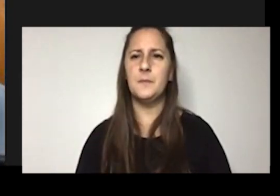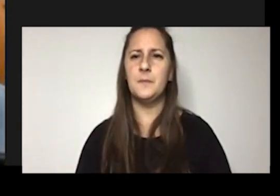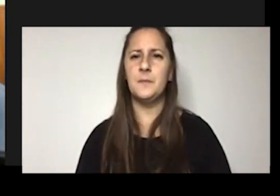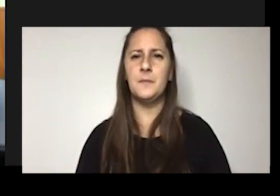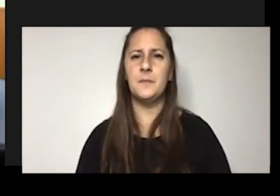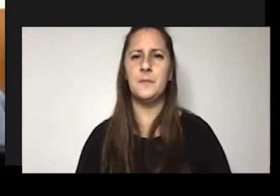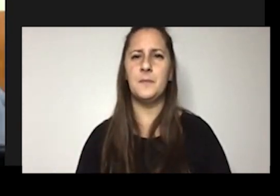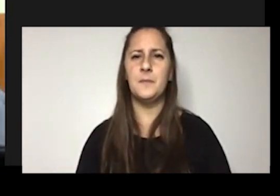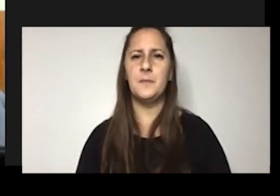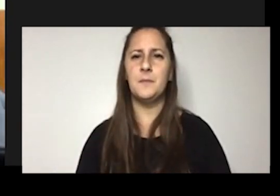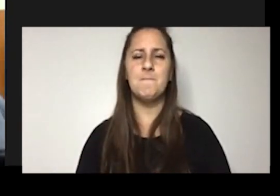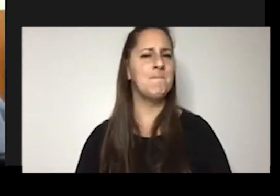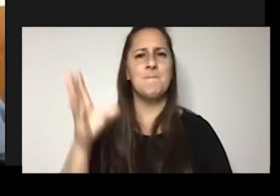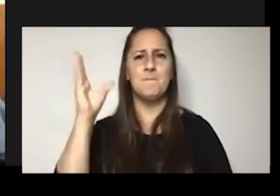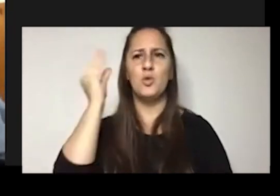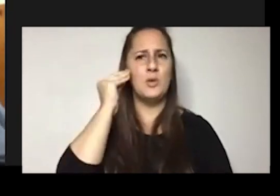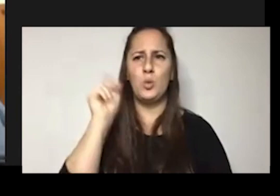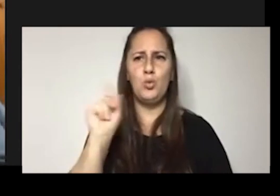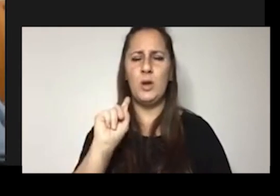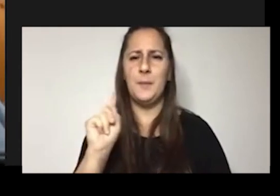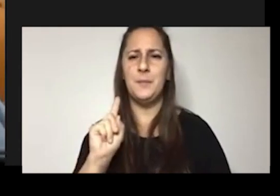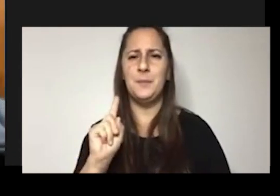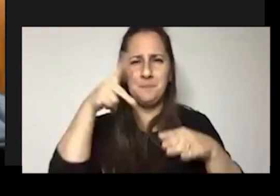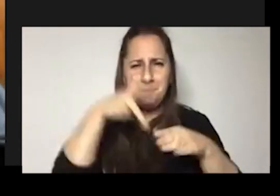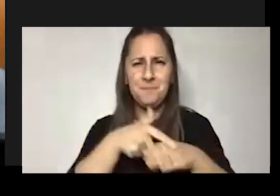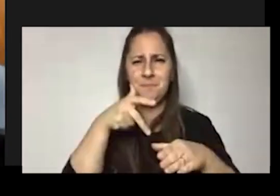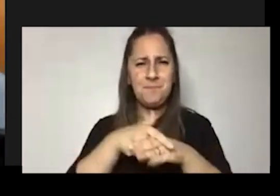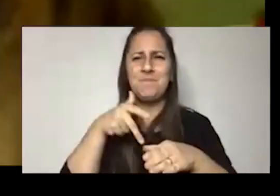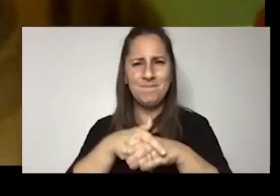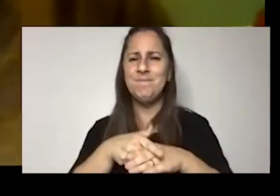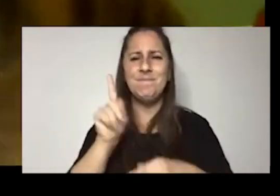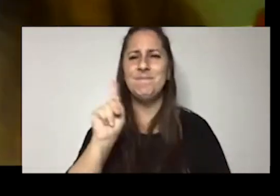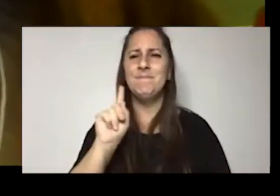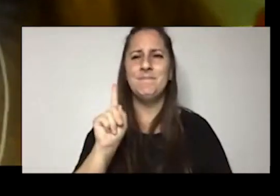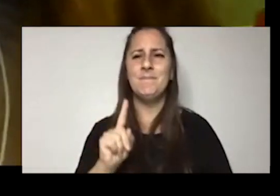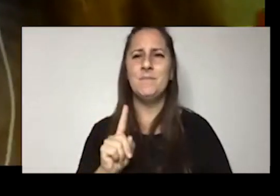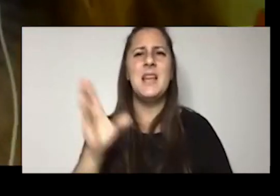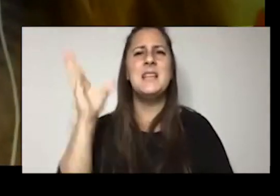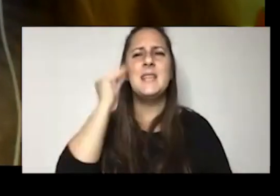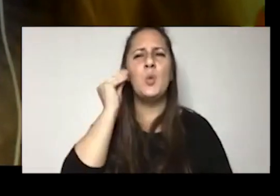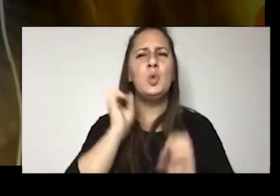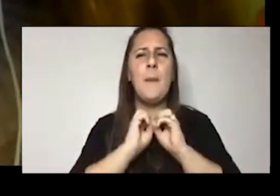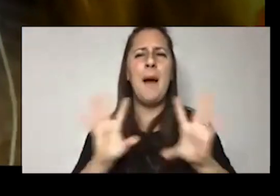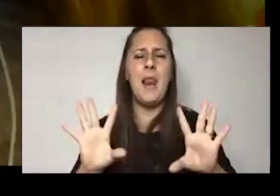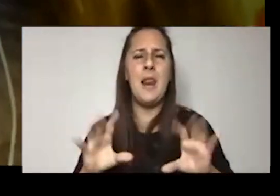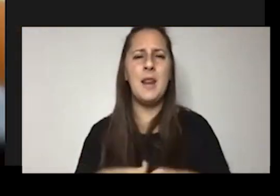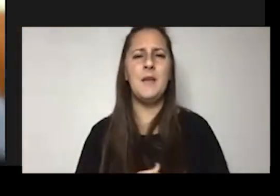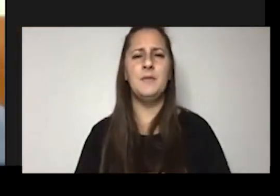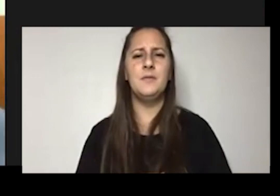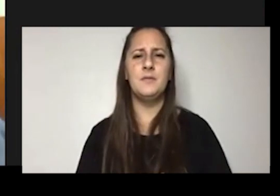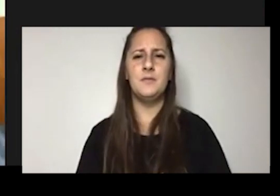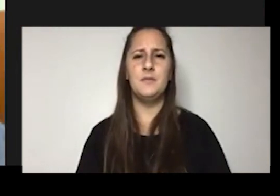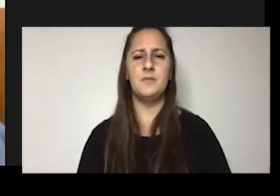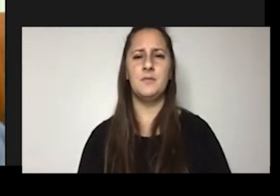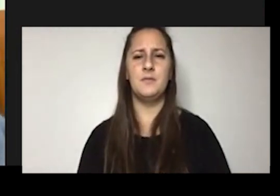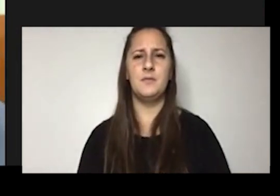pie. Yo le he llevado Se escucha muy mal, Mariana. Ya hace 3